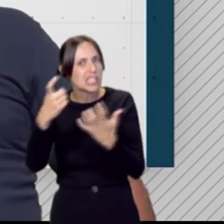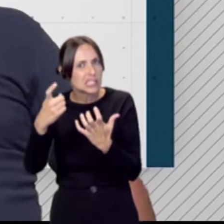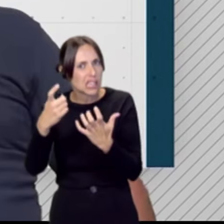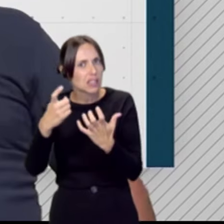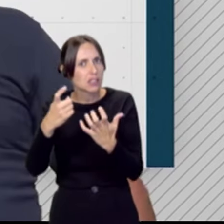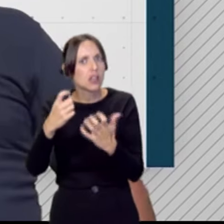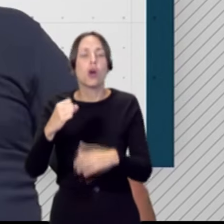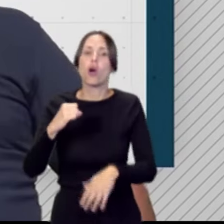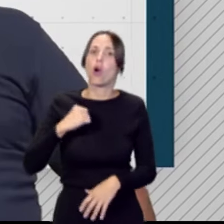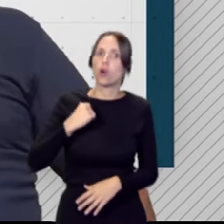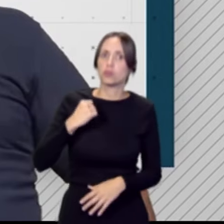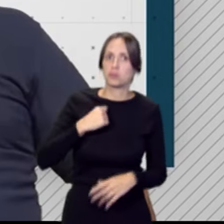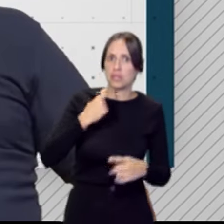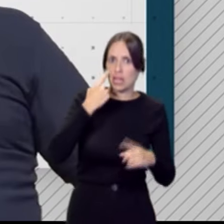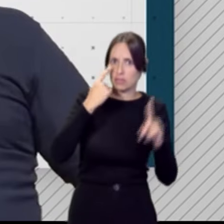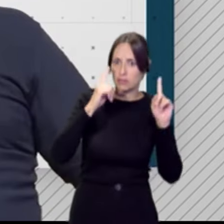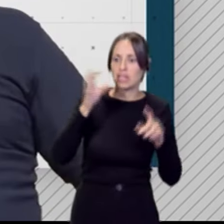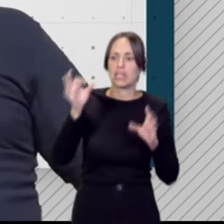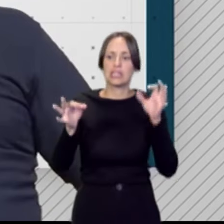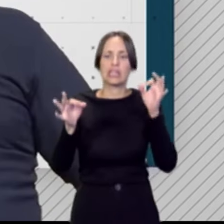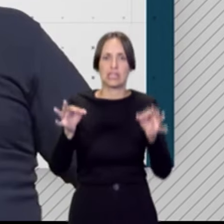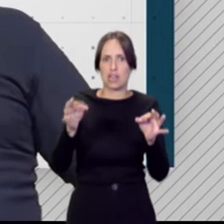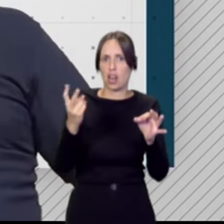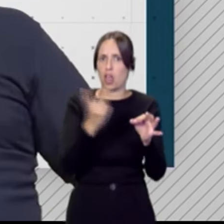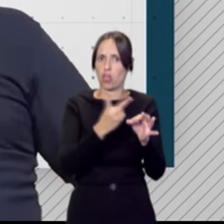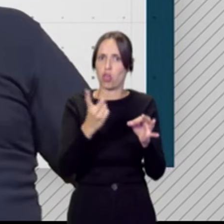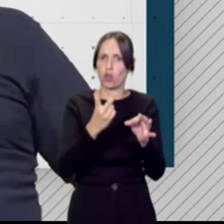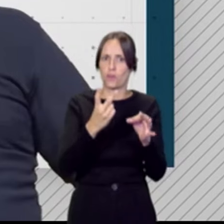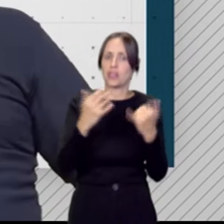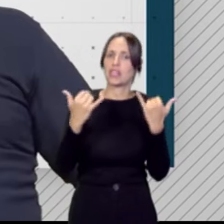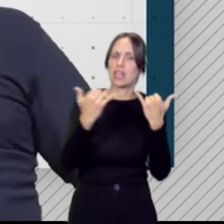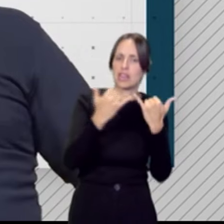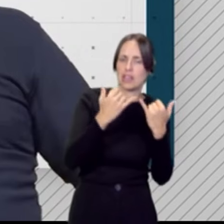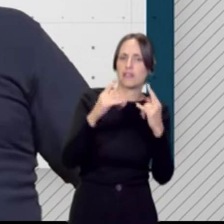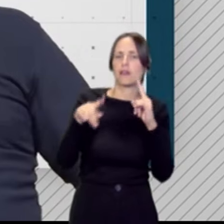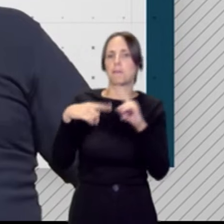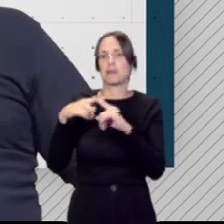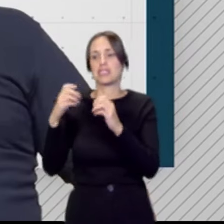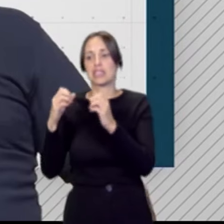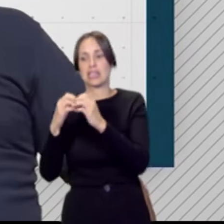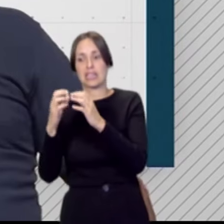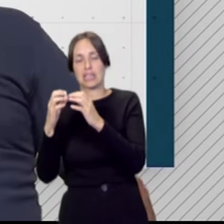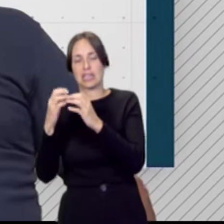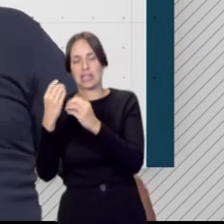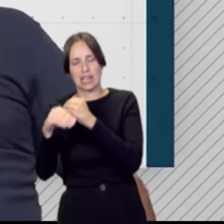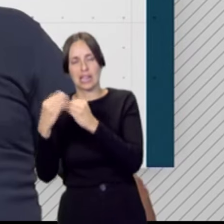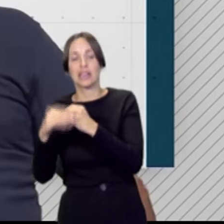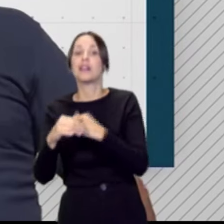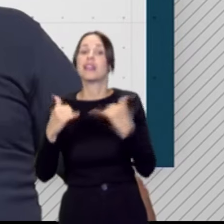Estamos hablando de las dos islas capitalinas, Tenerife, que lleva La Palma, porque tiene